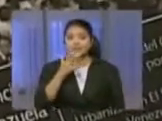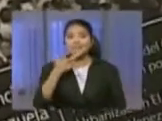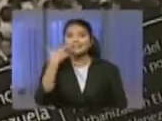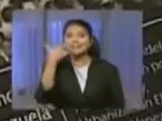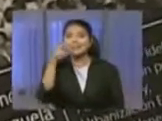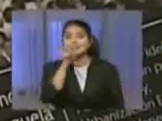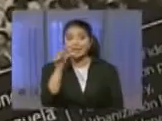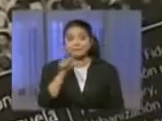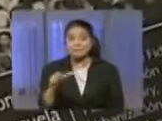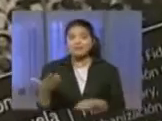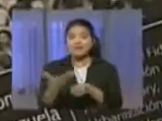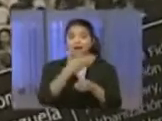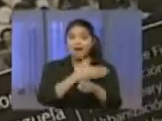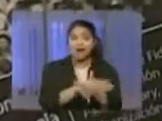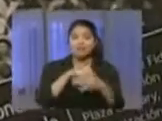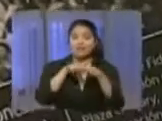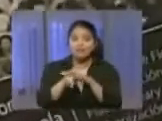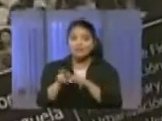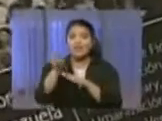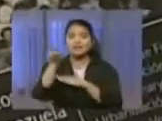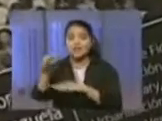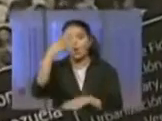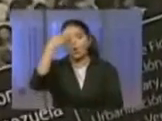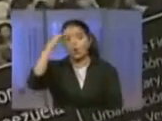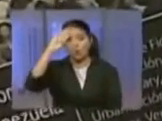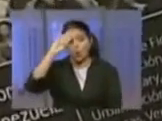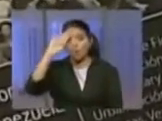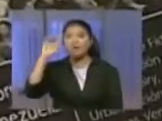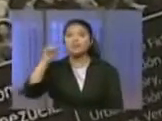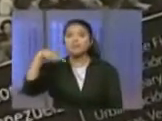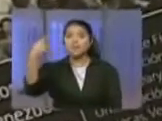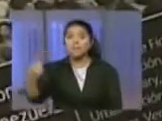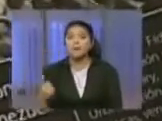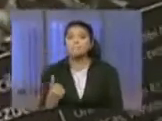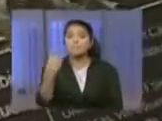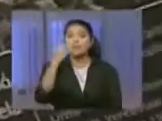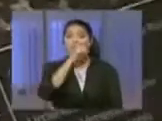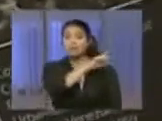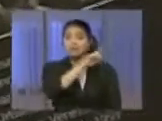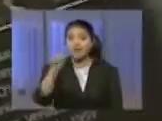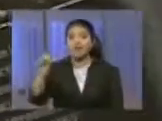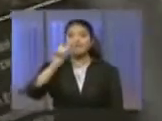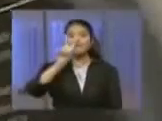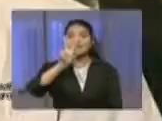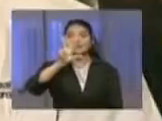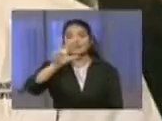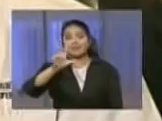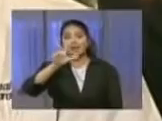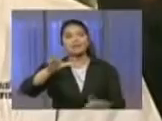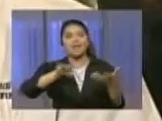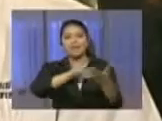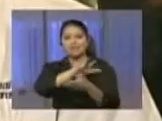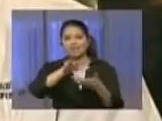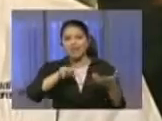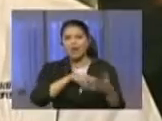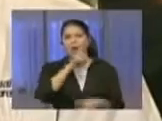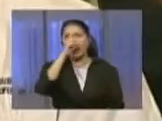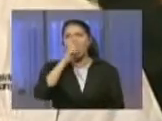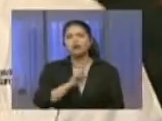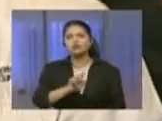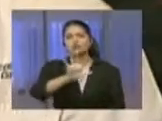antes de entrar victorioso a la Habana y vino al primer aniversario del 23 de enero que fue en el año